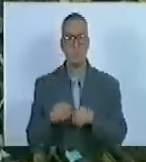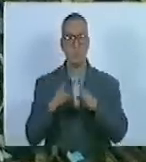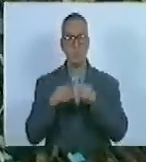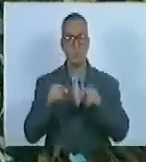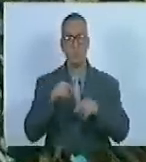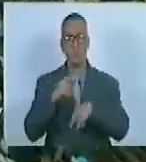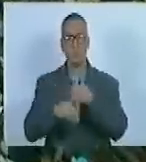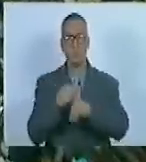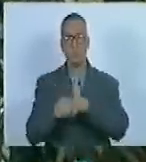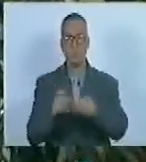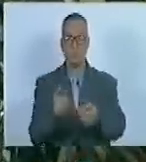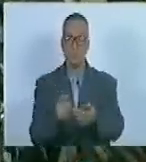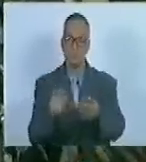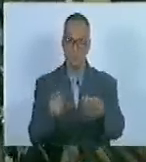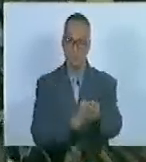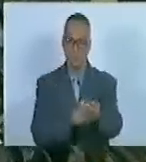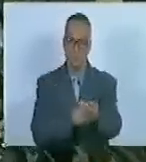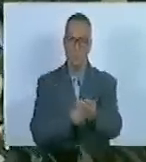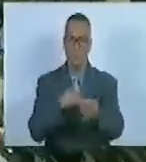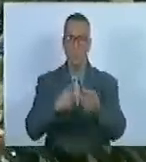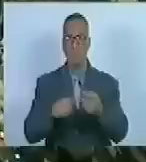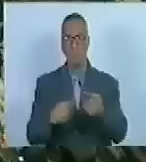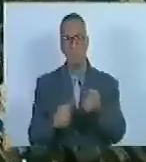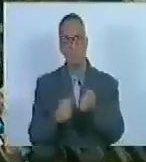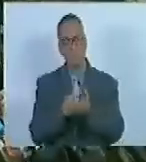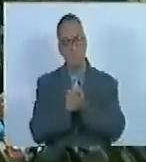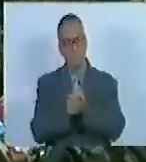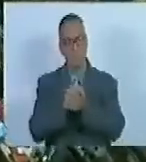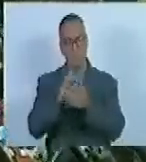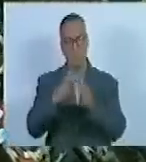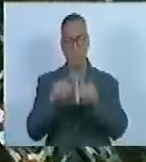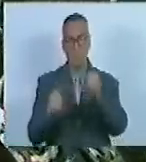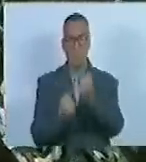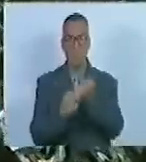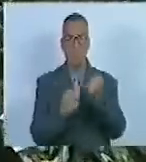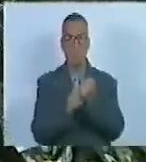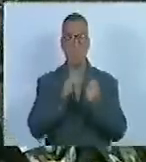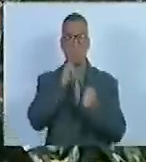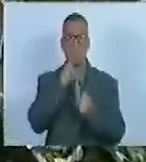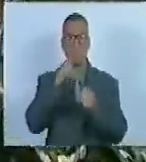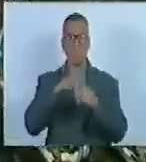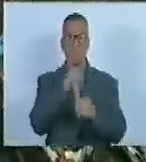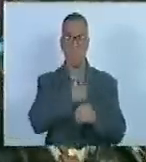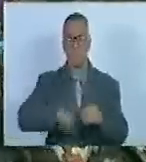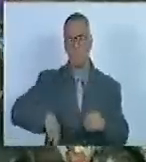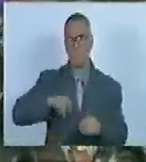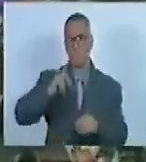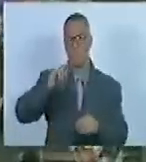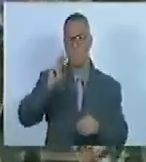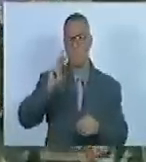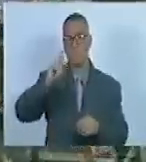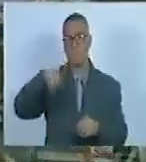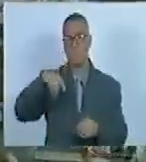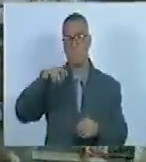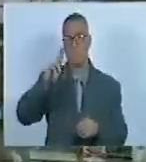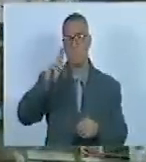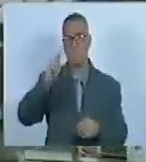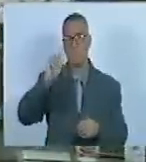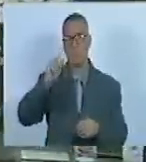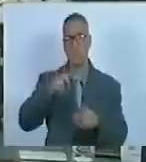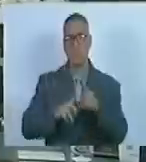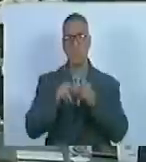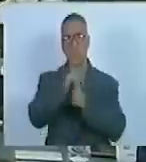los actos de hermandad, de amistad y de apoyo que hemos recibido de Rusia y del presidente Vladimir Putin. El